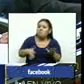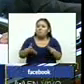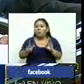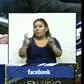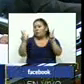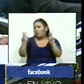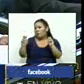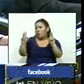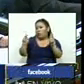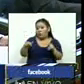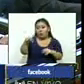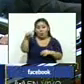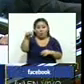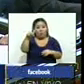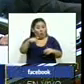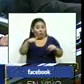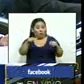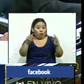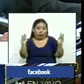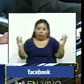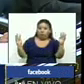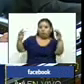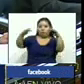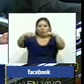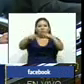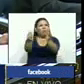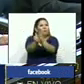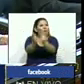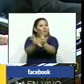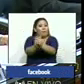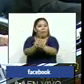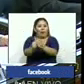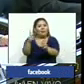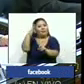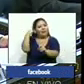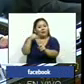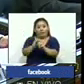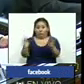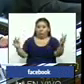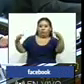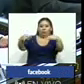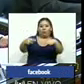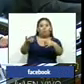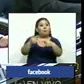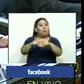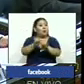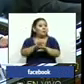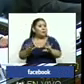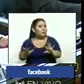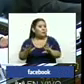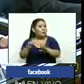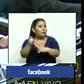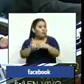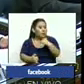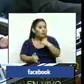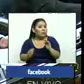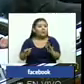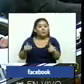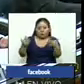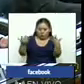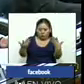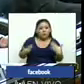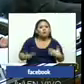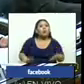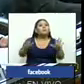el caso que ha ocupado la atención de toda la ciudadanía salvadoreña. Pero al final y al cabo lo hemos